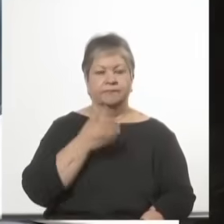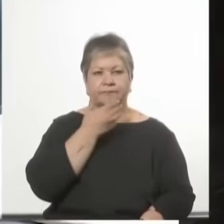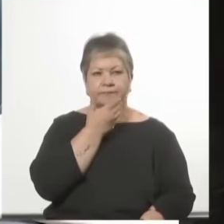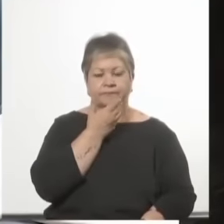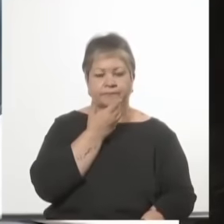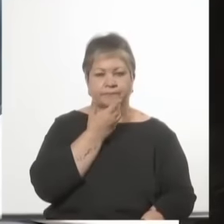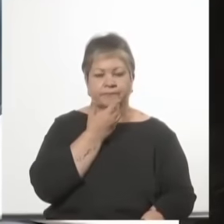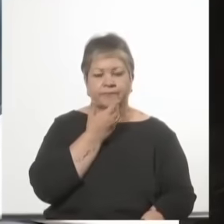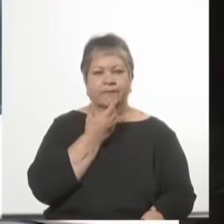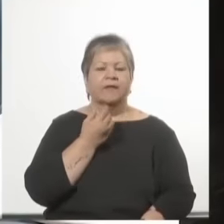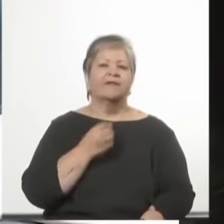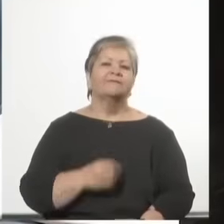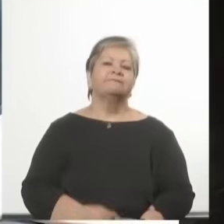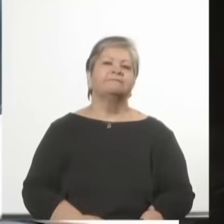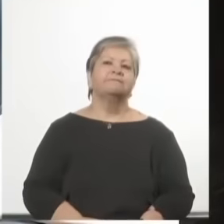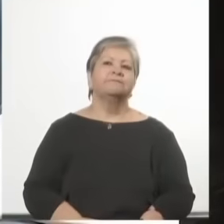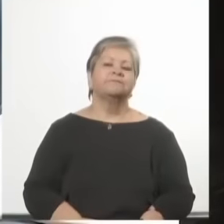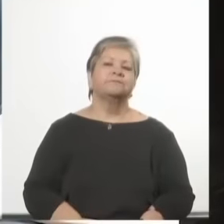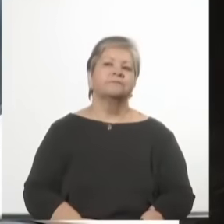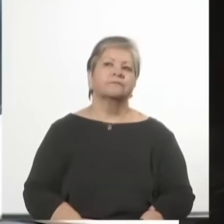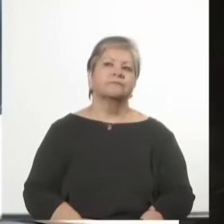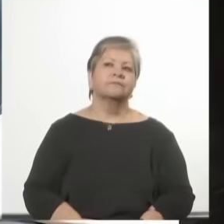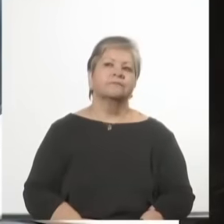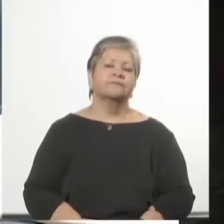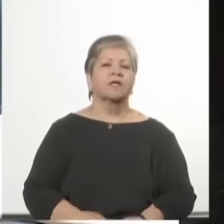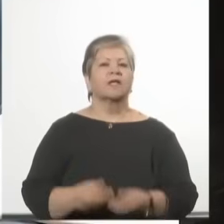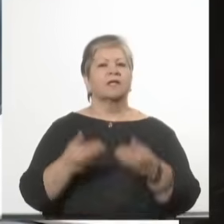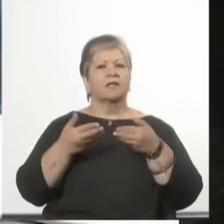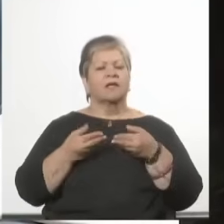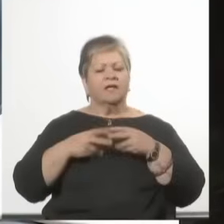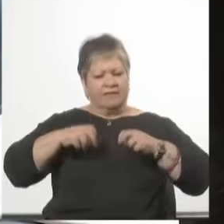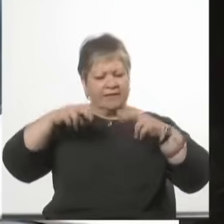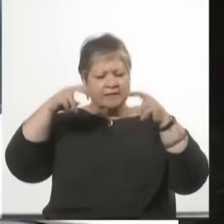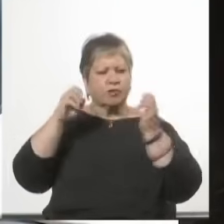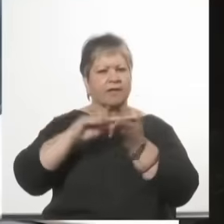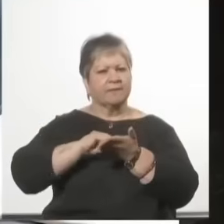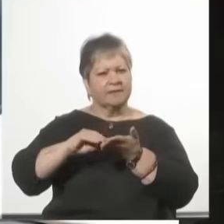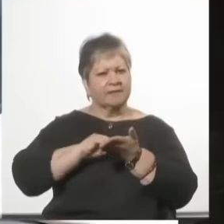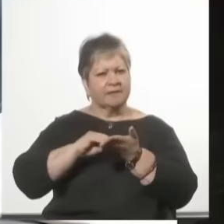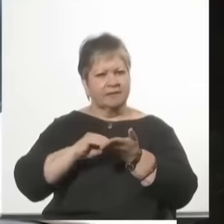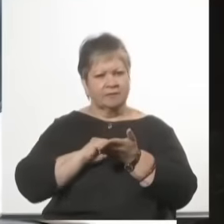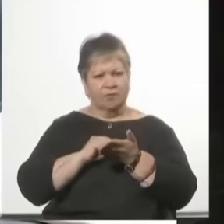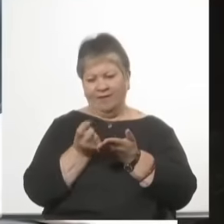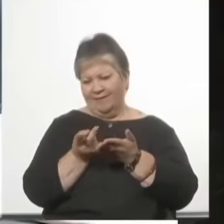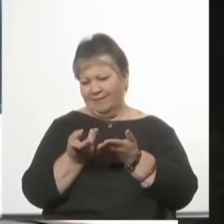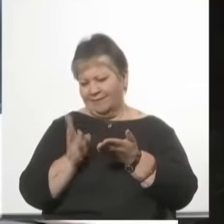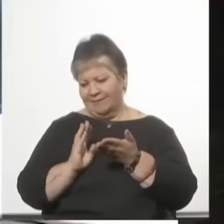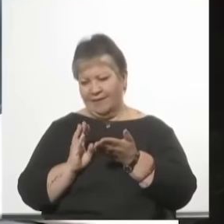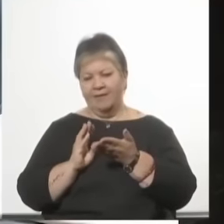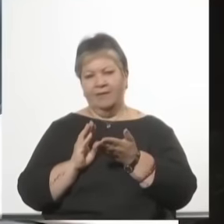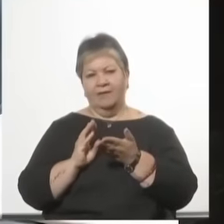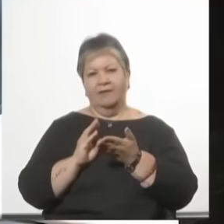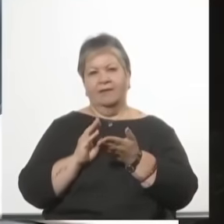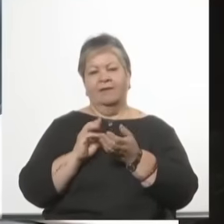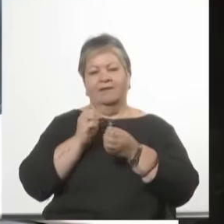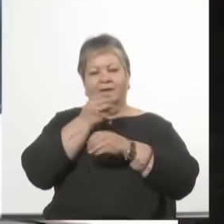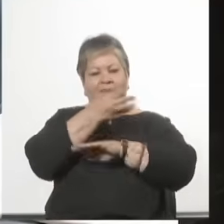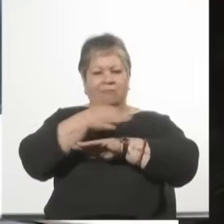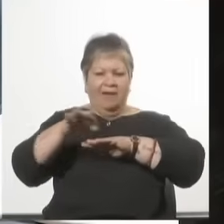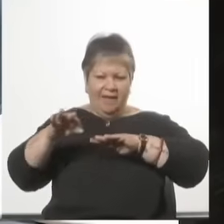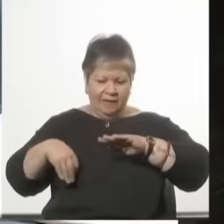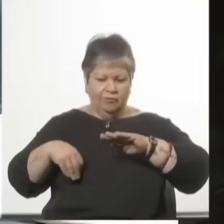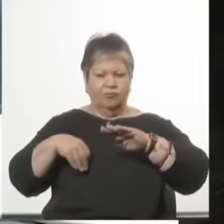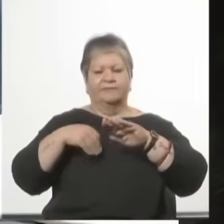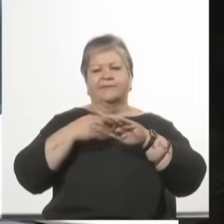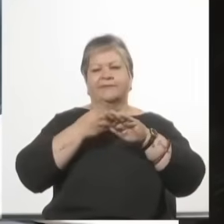Se dispuso la investigación administrativa por el sinnúmero de filtraciones, planos, correos